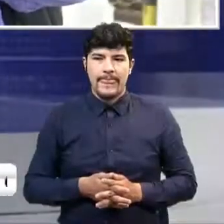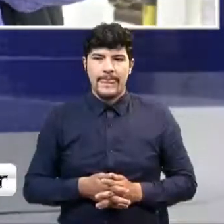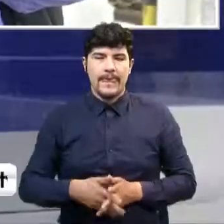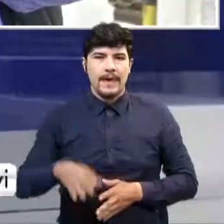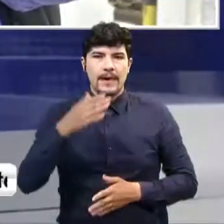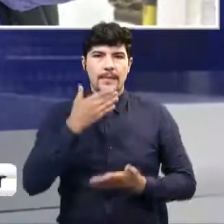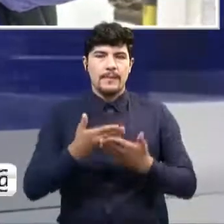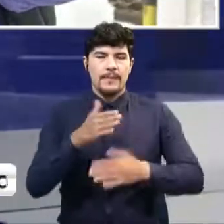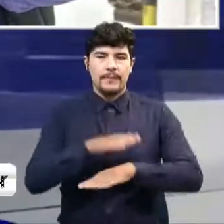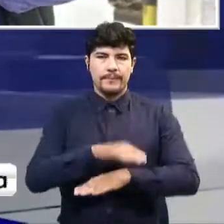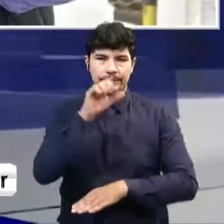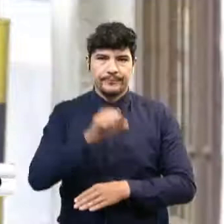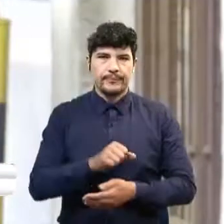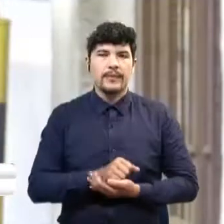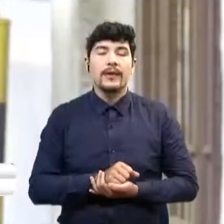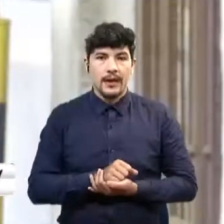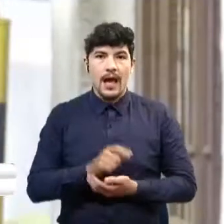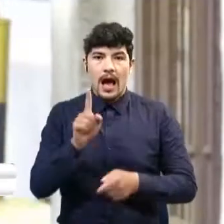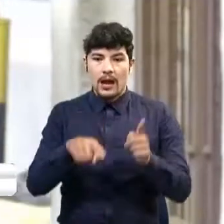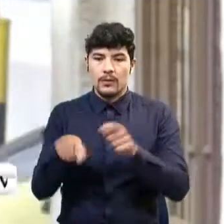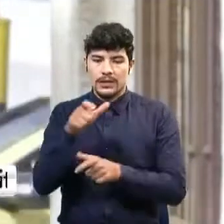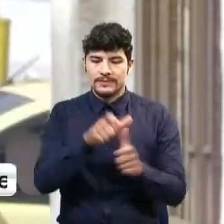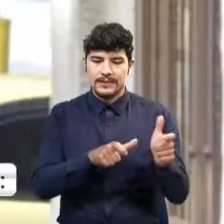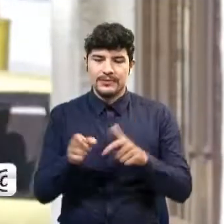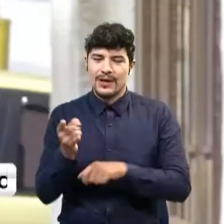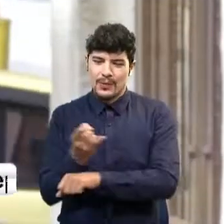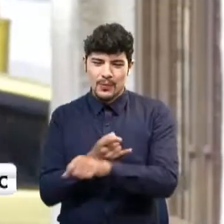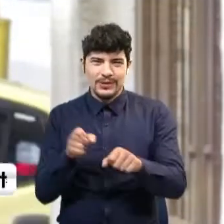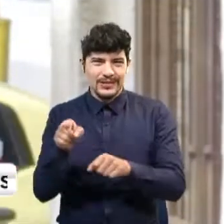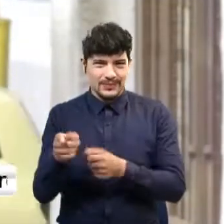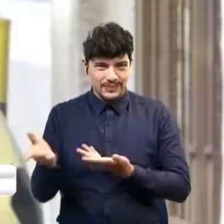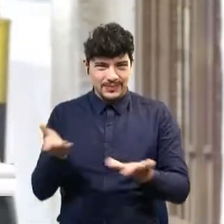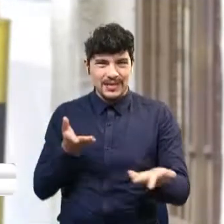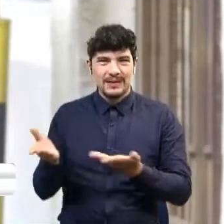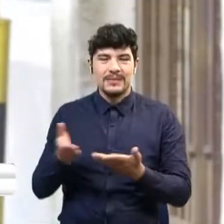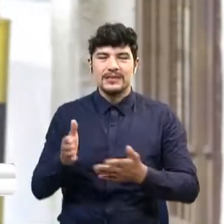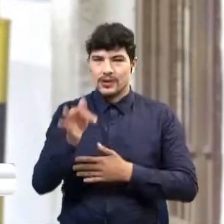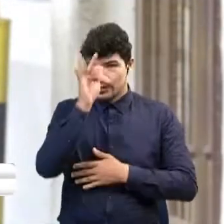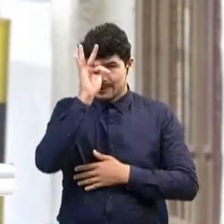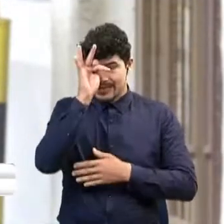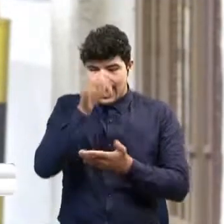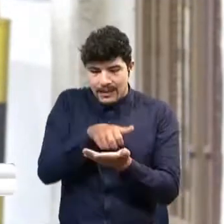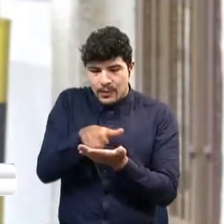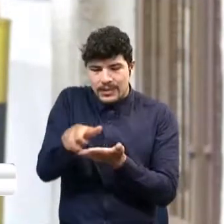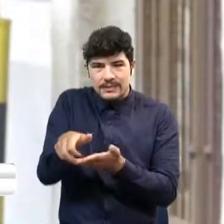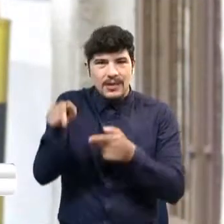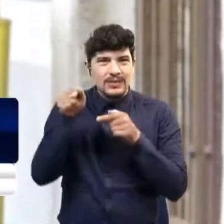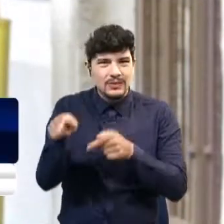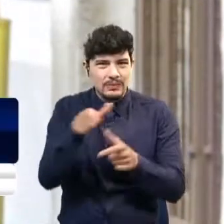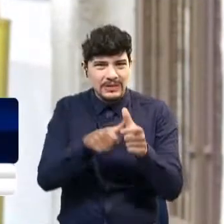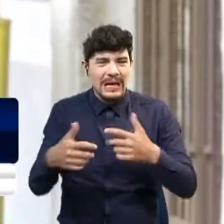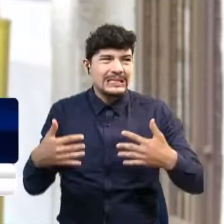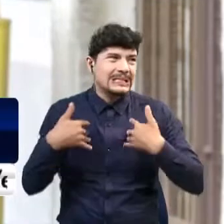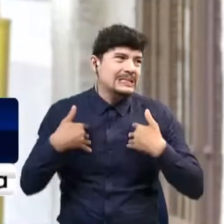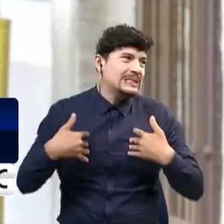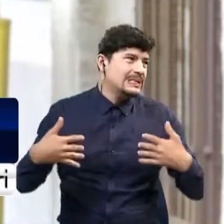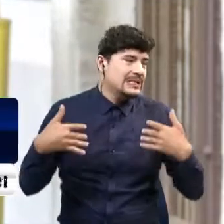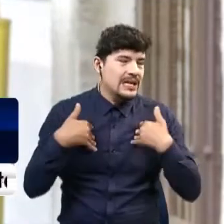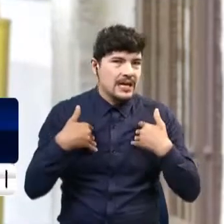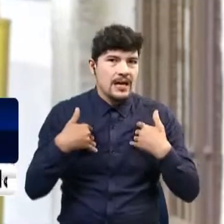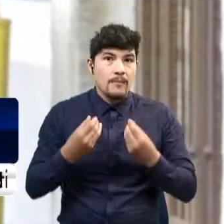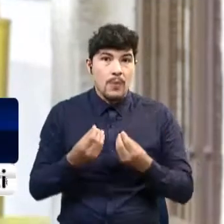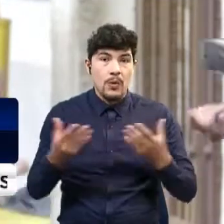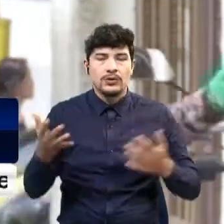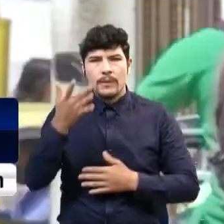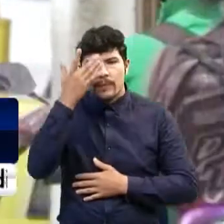buenas tardes pues algunos usuarios de los servicios que presta la clínica de girón se han quejado de ellos no obstante